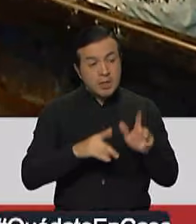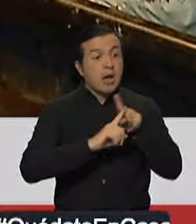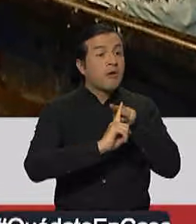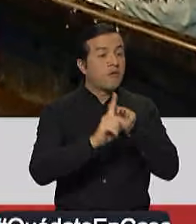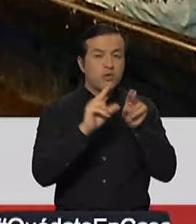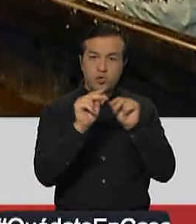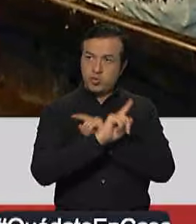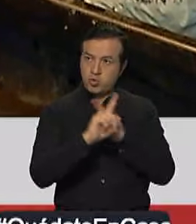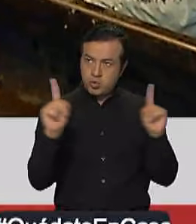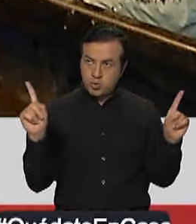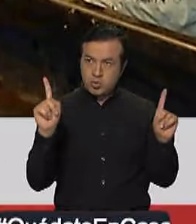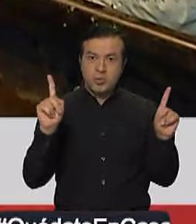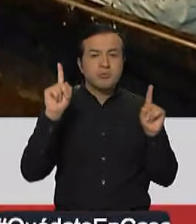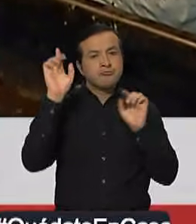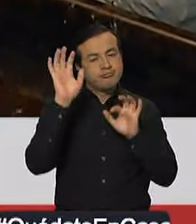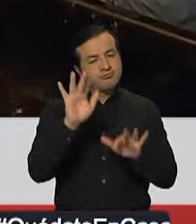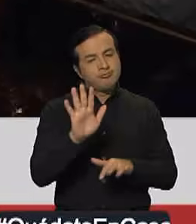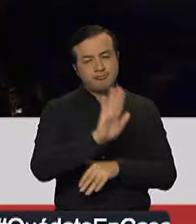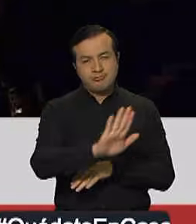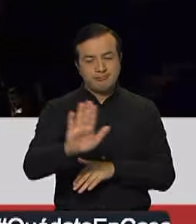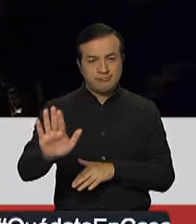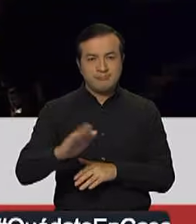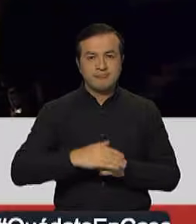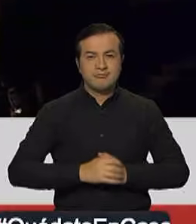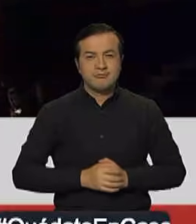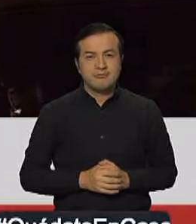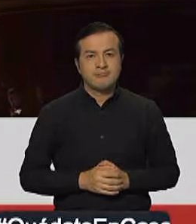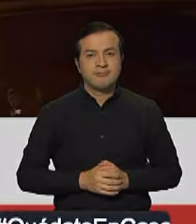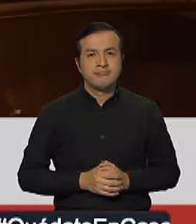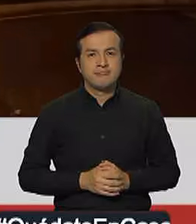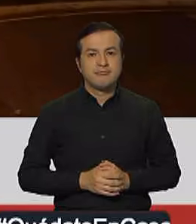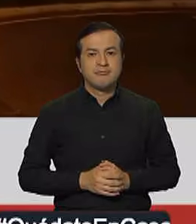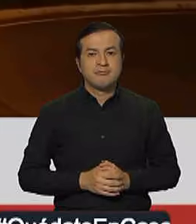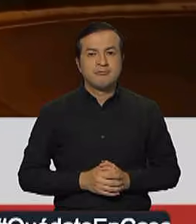casa, y muchas bendiciones para todos.